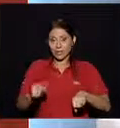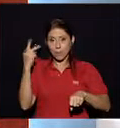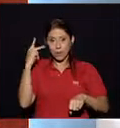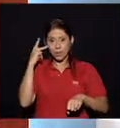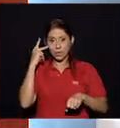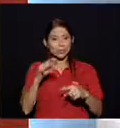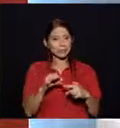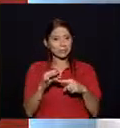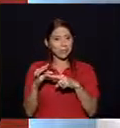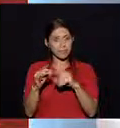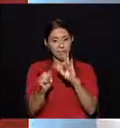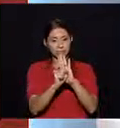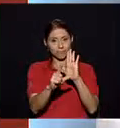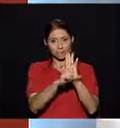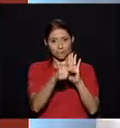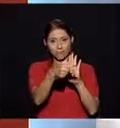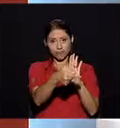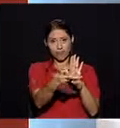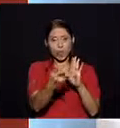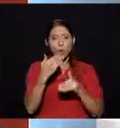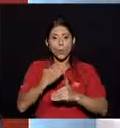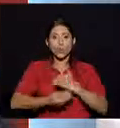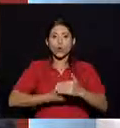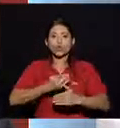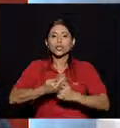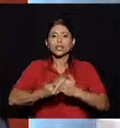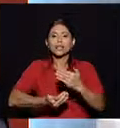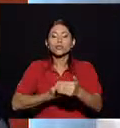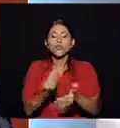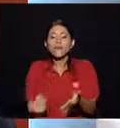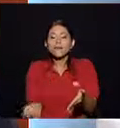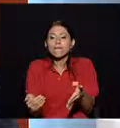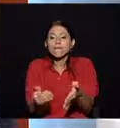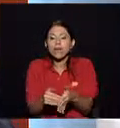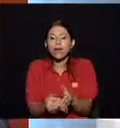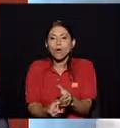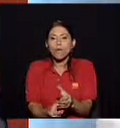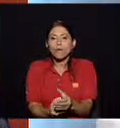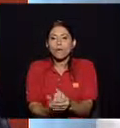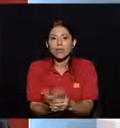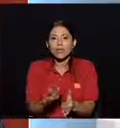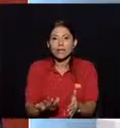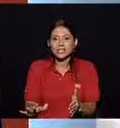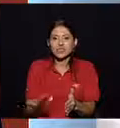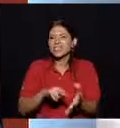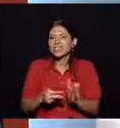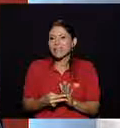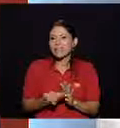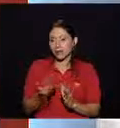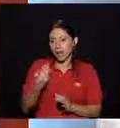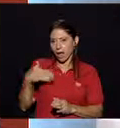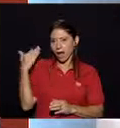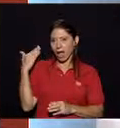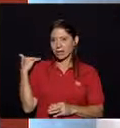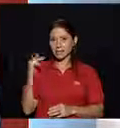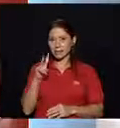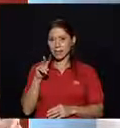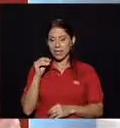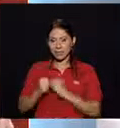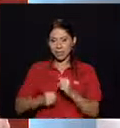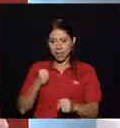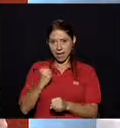momento el sistema político, particularmente el Congreso, la Asamblea Legislativa, está en un proceso de reconfiguración. ¿Qué quiero decir con esto?